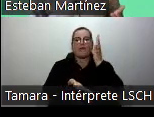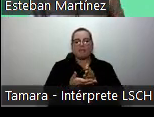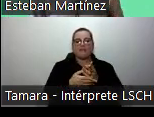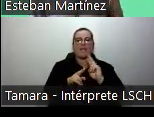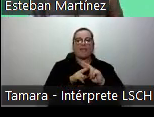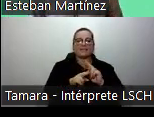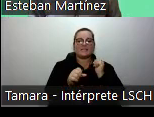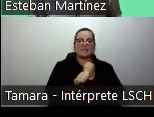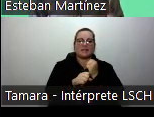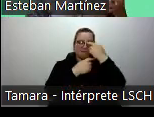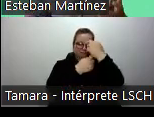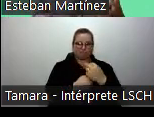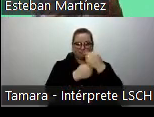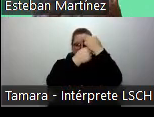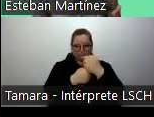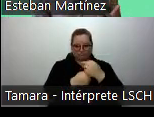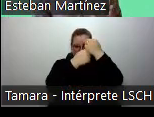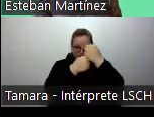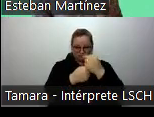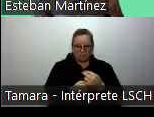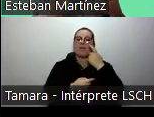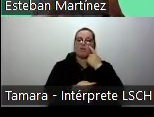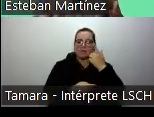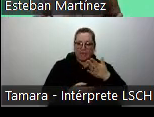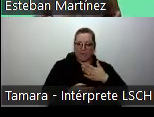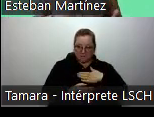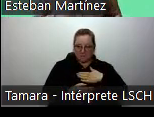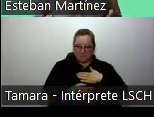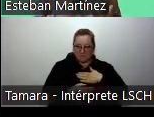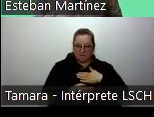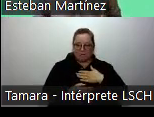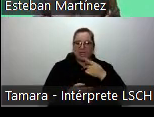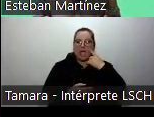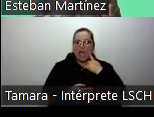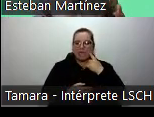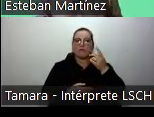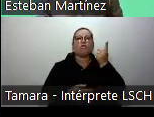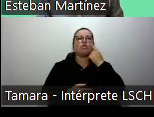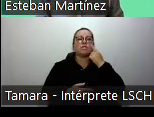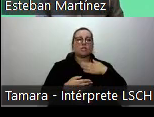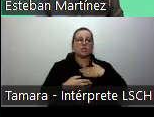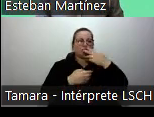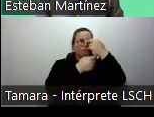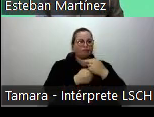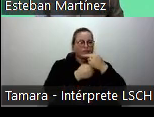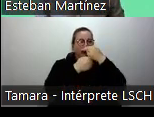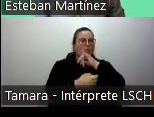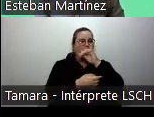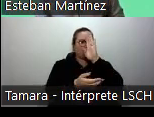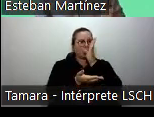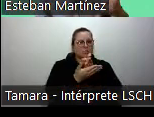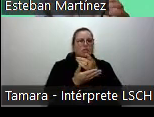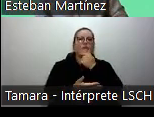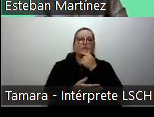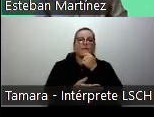de introspección en el fondo conocerte con un amplio autoconocimiento va a ser mucho más fácil ir Tomando estas decisiones respecto